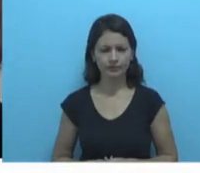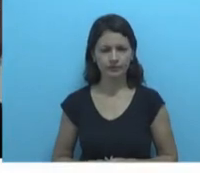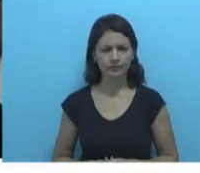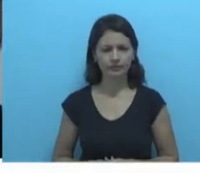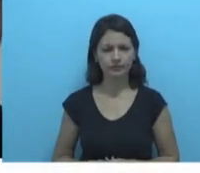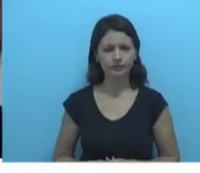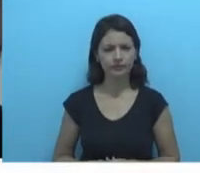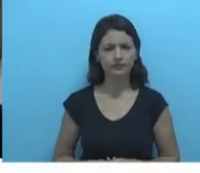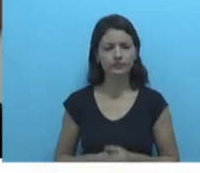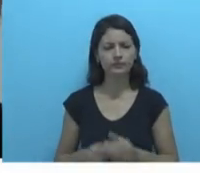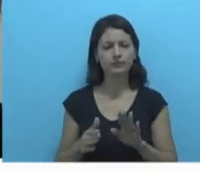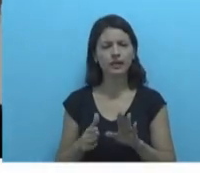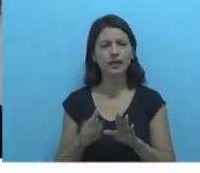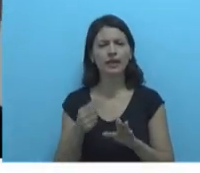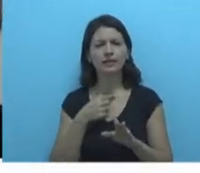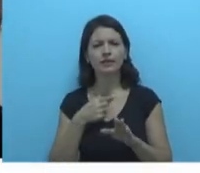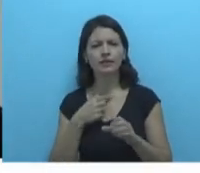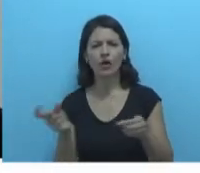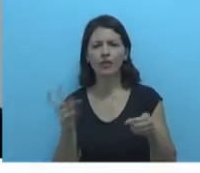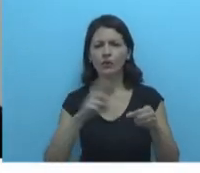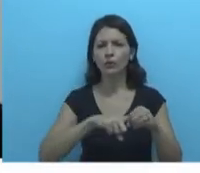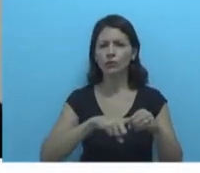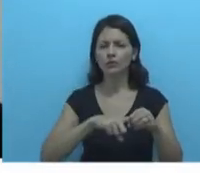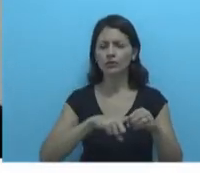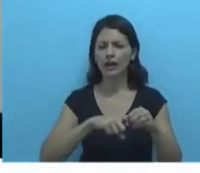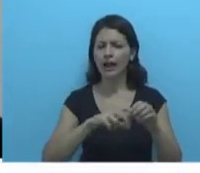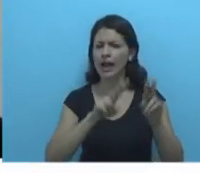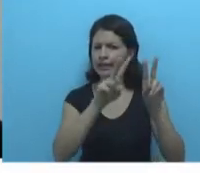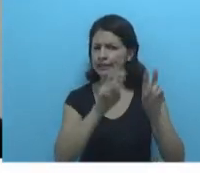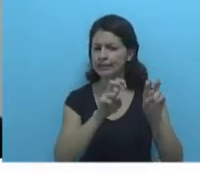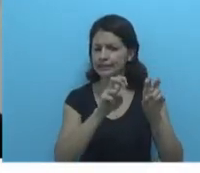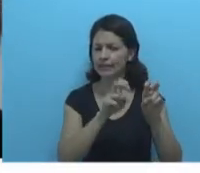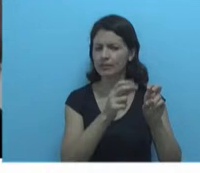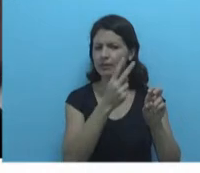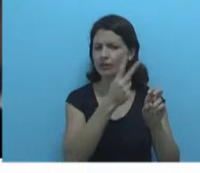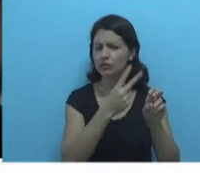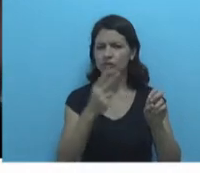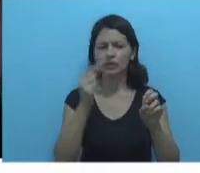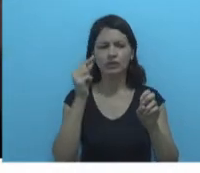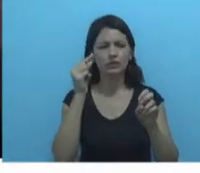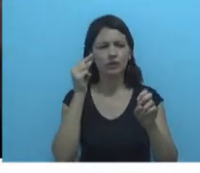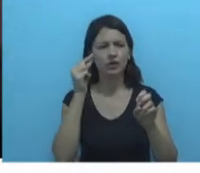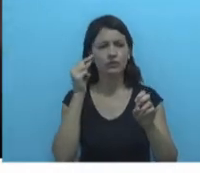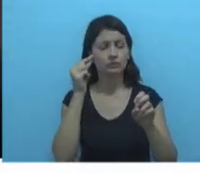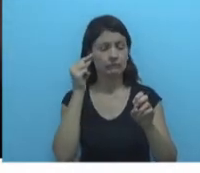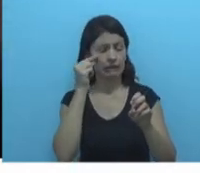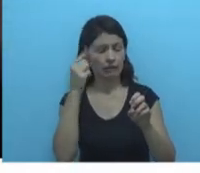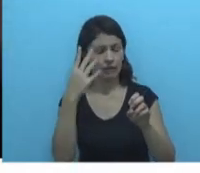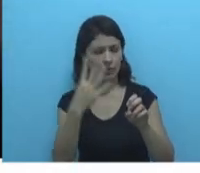Suspignani, adjuntar al asunto entrado al asunto 134